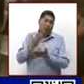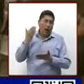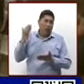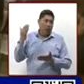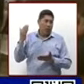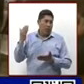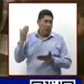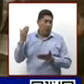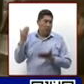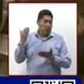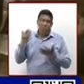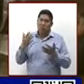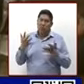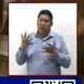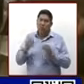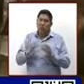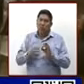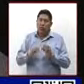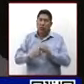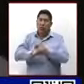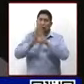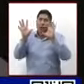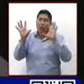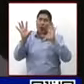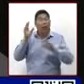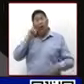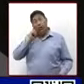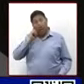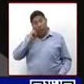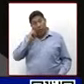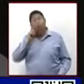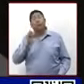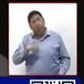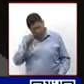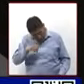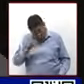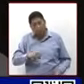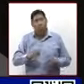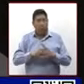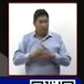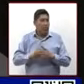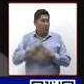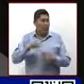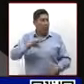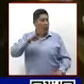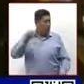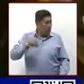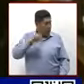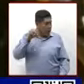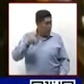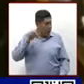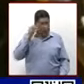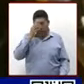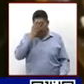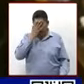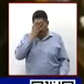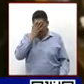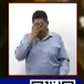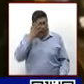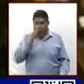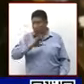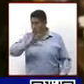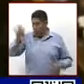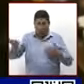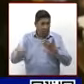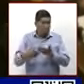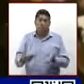notar que no hay elecciones, ¿no? El martes inician los exámenes. Sí, vamos a iniciar, ya nos estamos convocando desde las comisiones